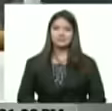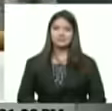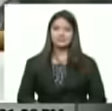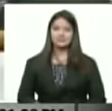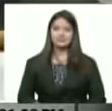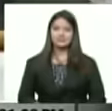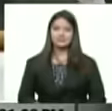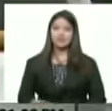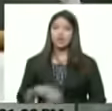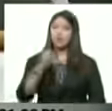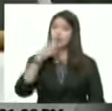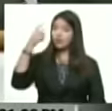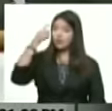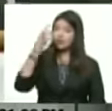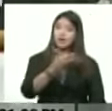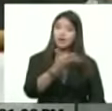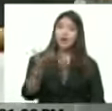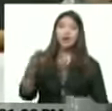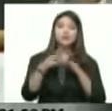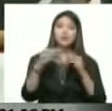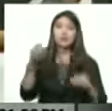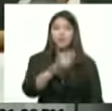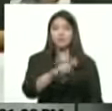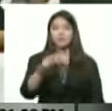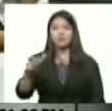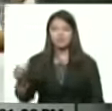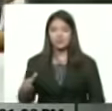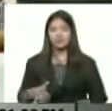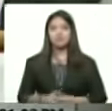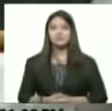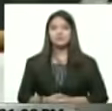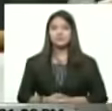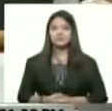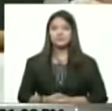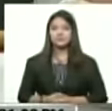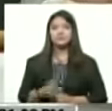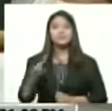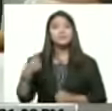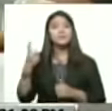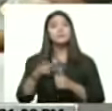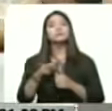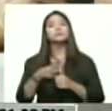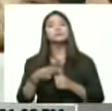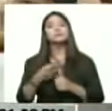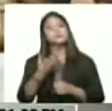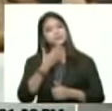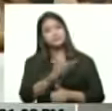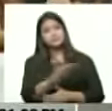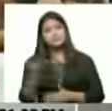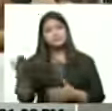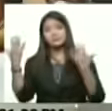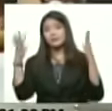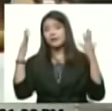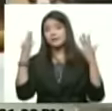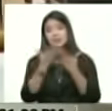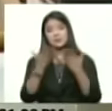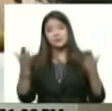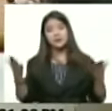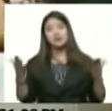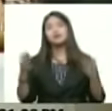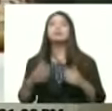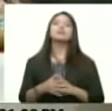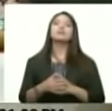Buenos días, presidente. Buenos días a todos los exportadores. Bueno, en primer lugar, yo quería celebrar la